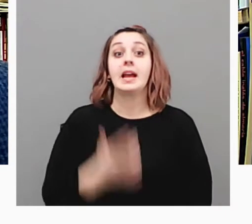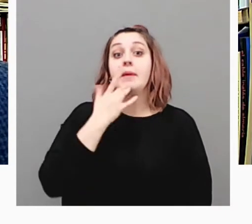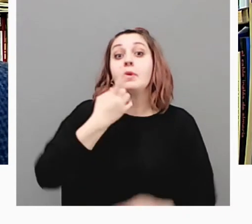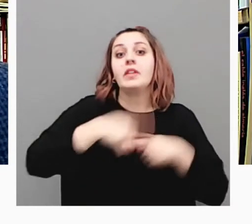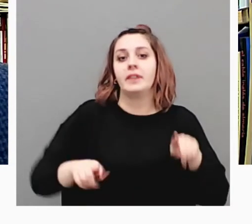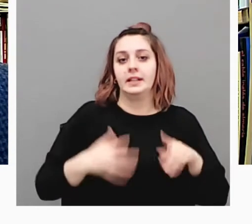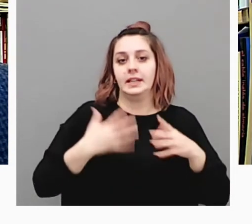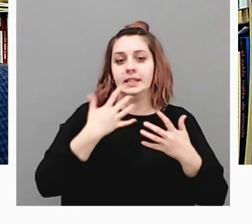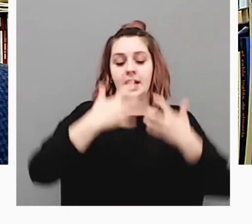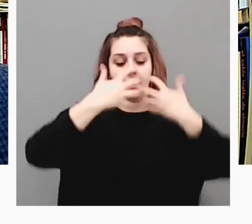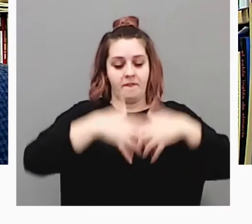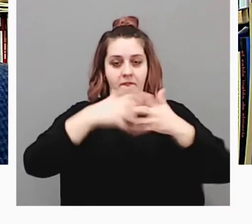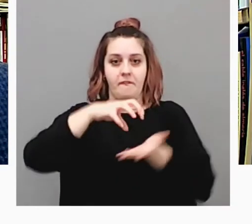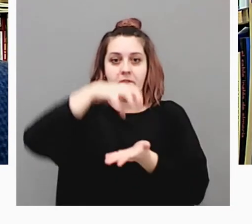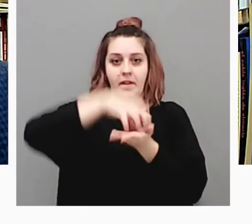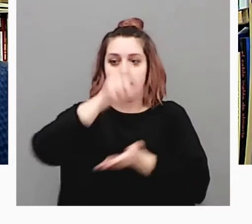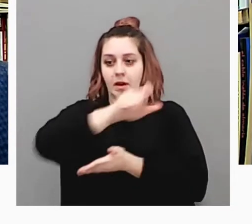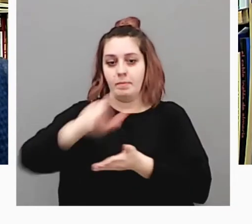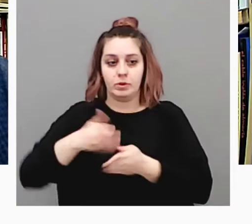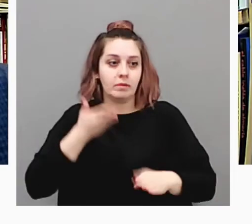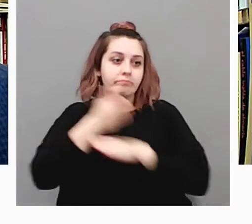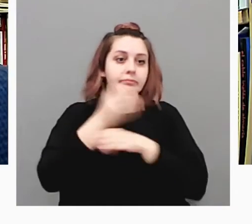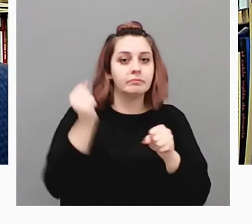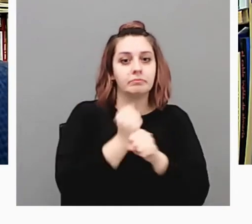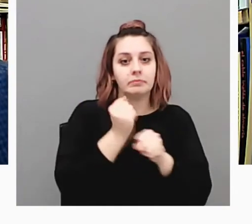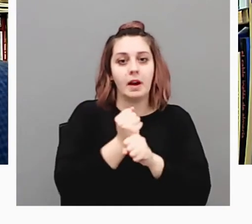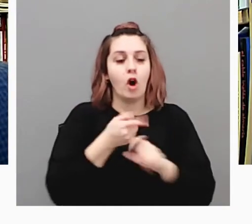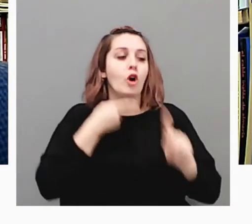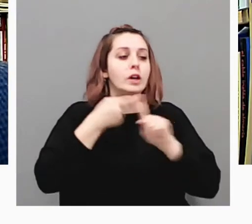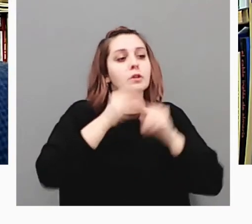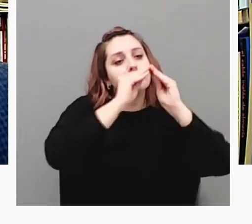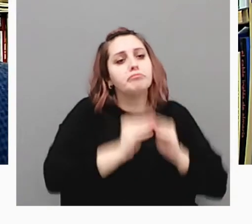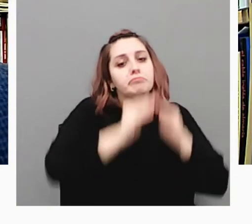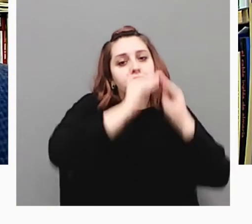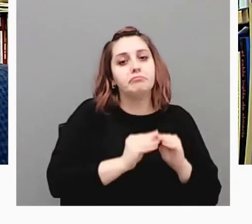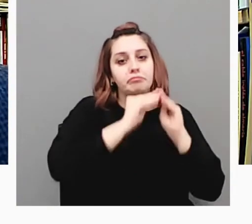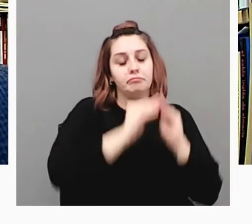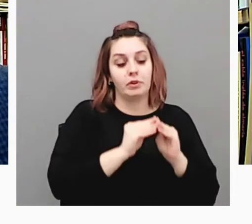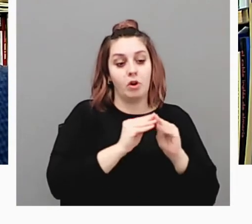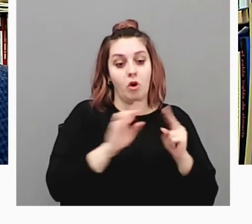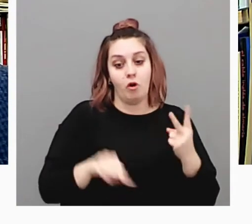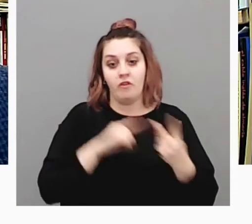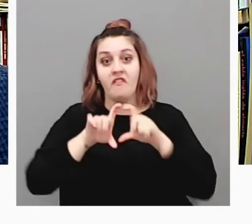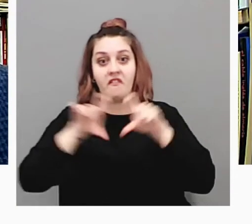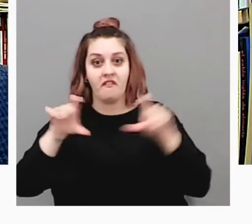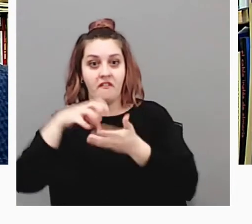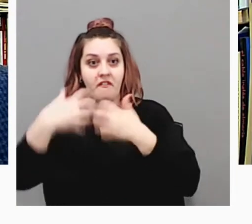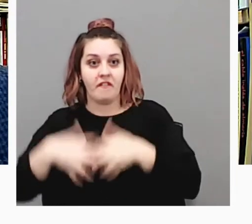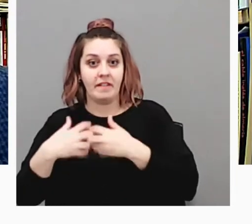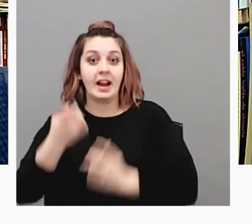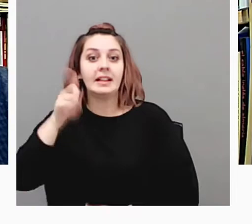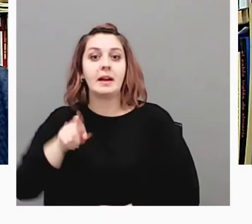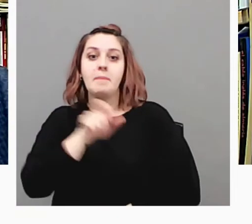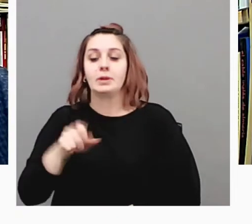donde únicamente van a entrar los trabajadores para hacer sus productos a tener una fábrica donde sabemos que van a venir los